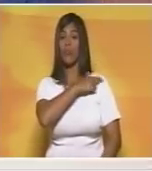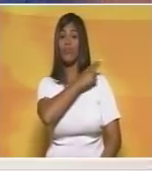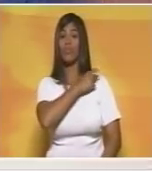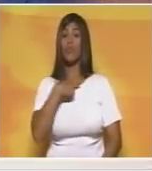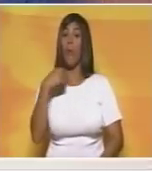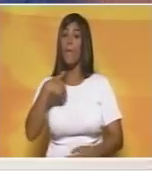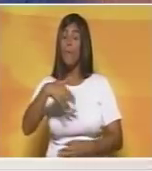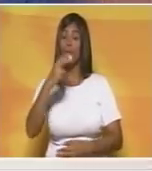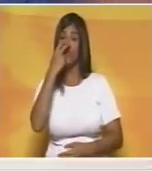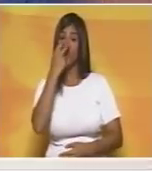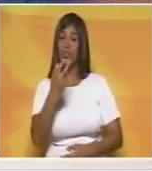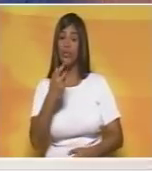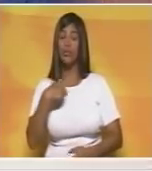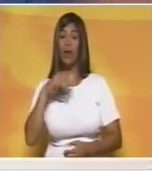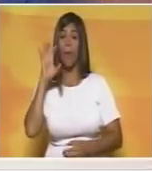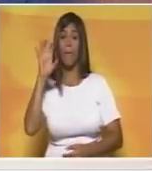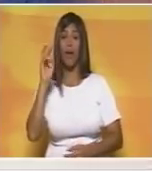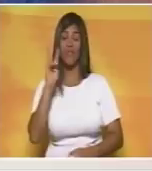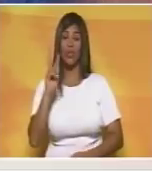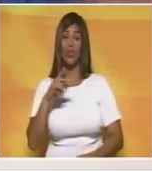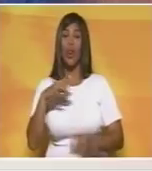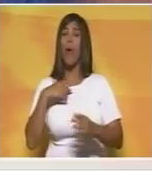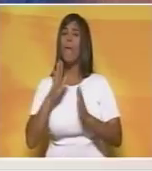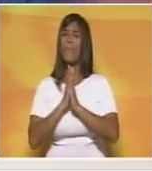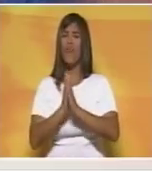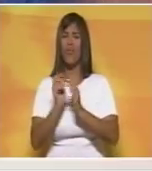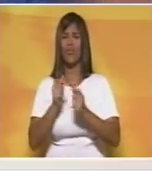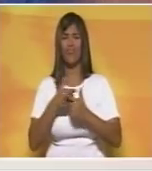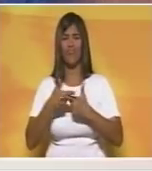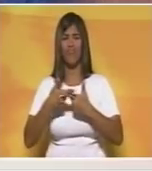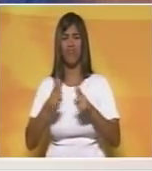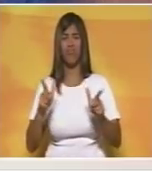país, exigir la liberación de todos los denominados presos